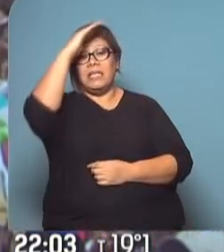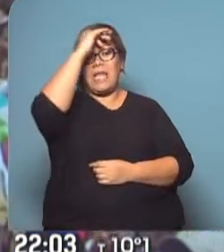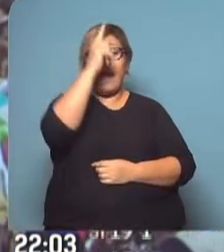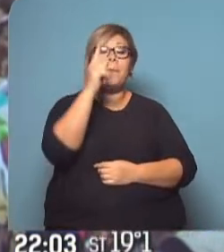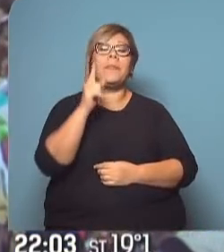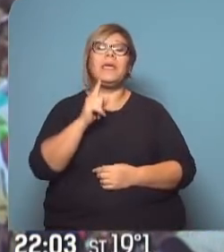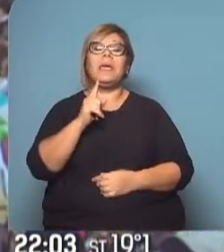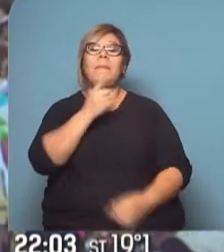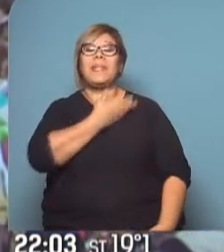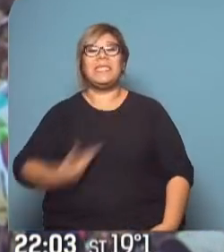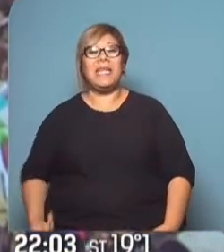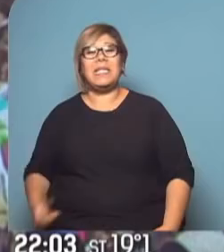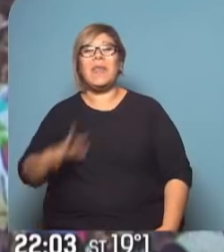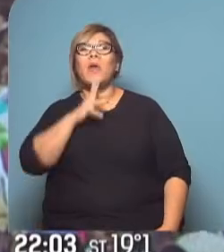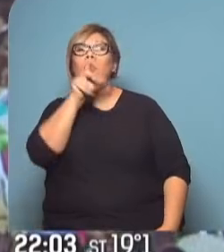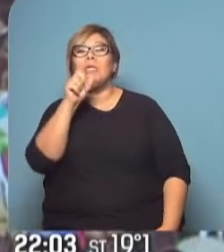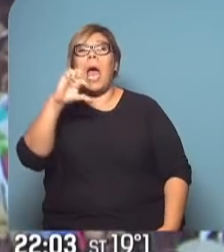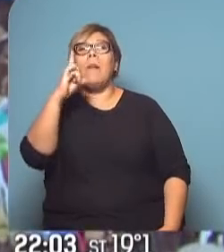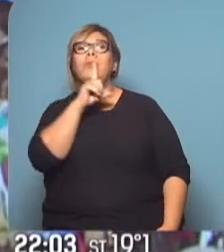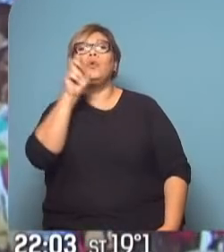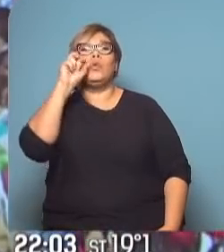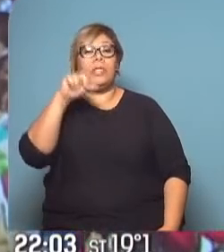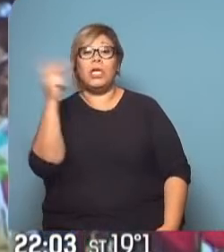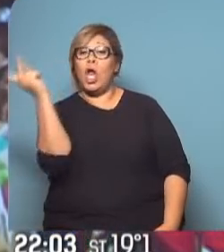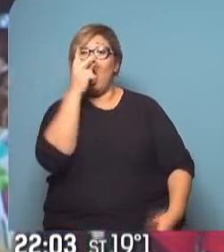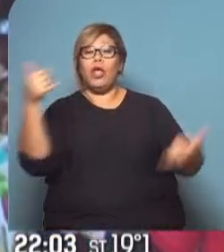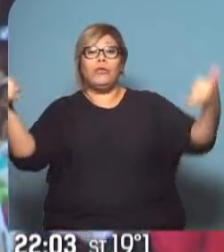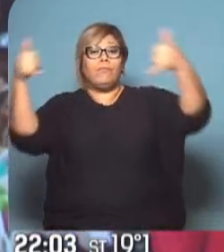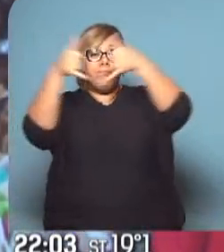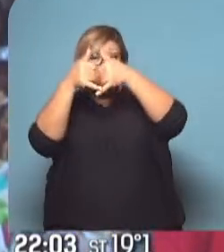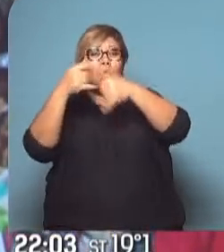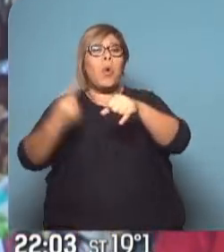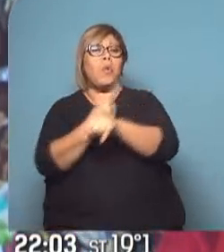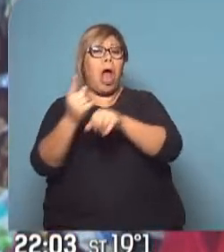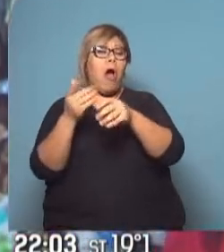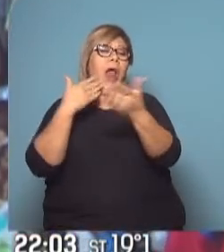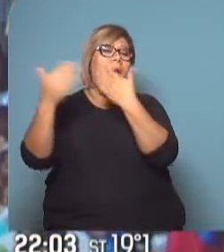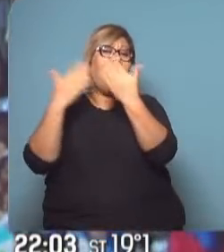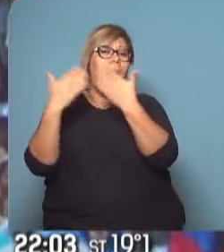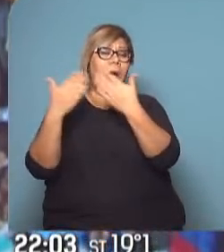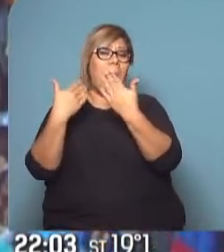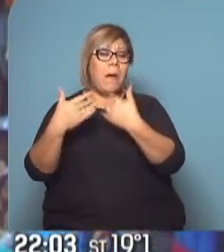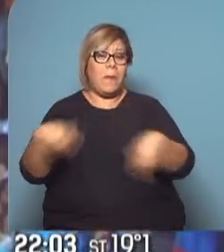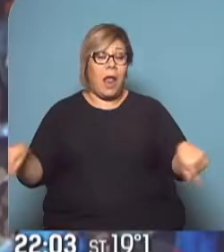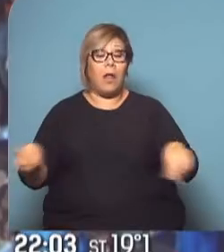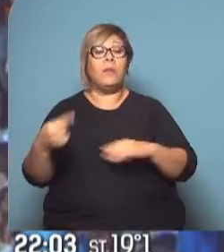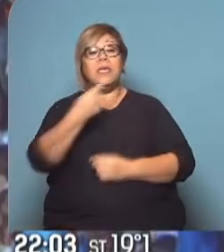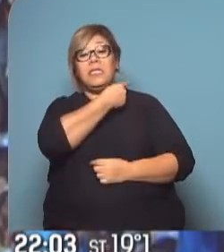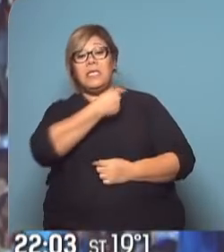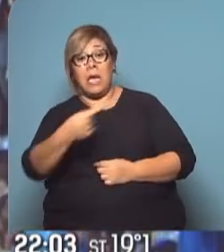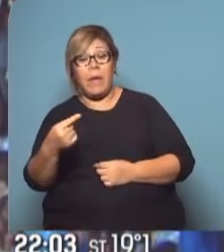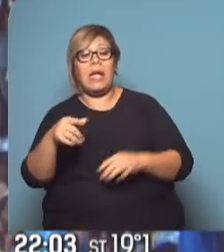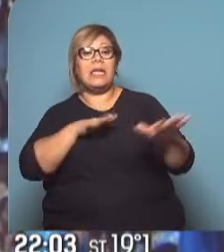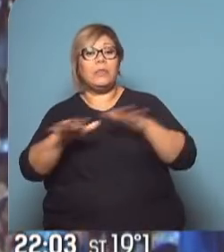Putin y parecieron tomar distancia de la crisis del país caribeño. Sin embargo, en la semana han ocurrido hechos que tienen que ver con